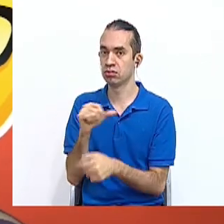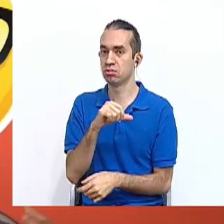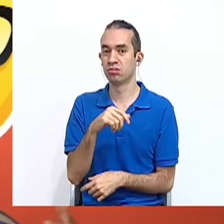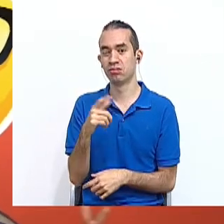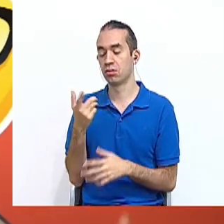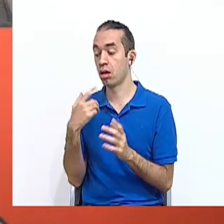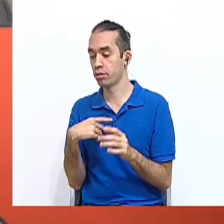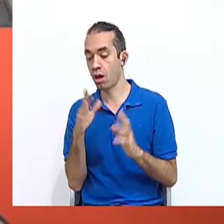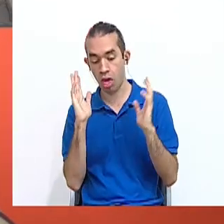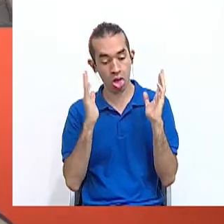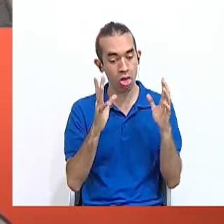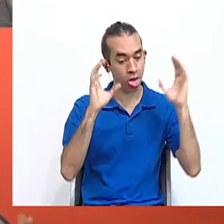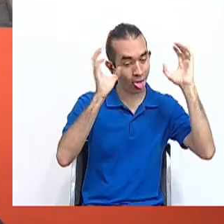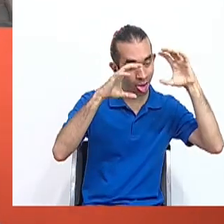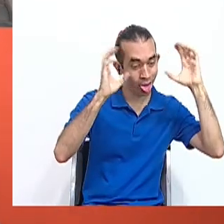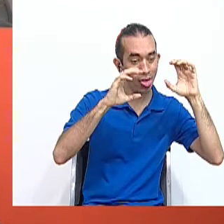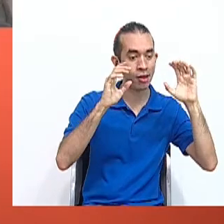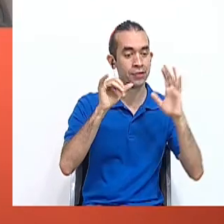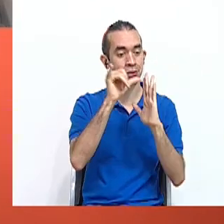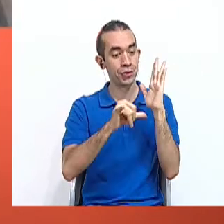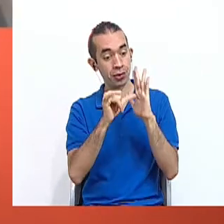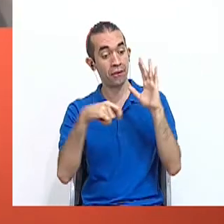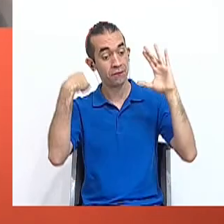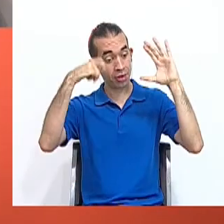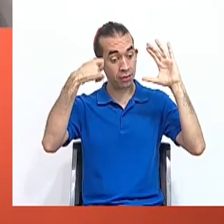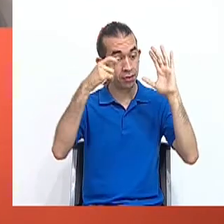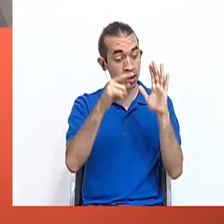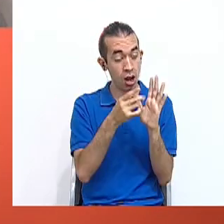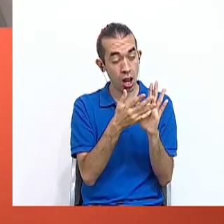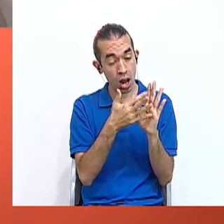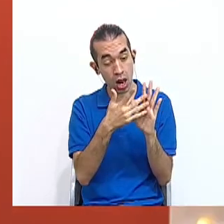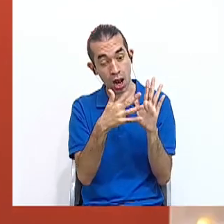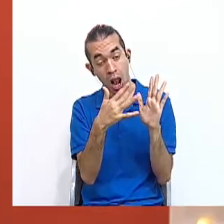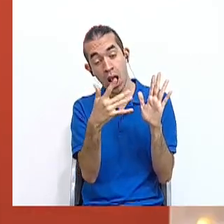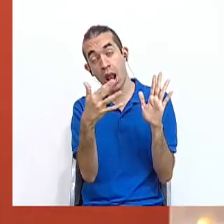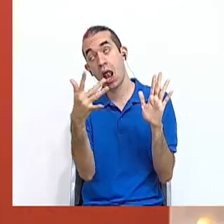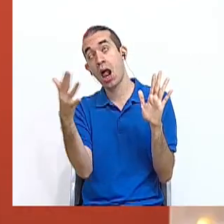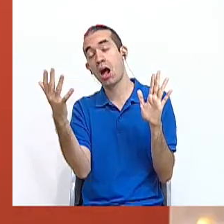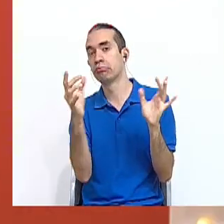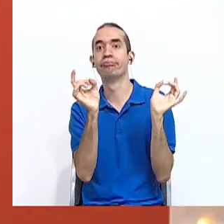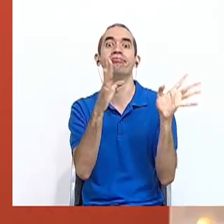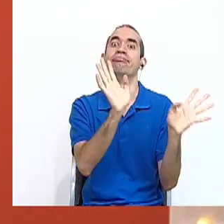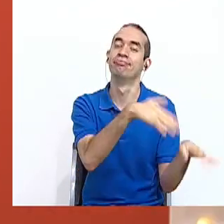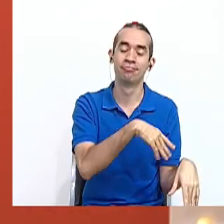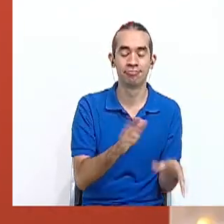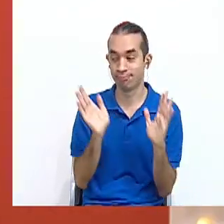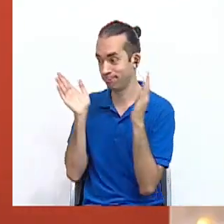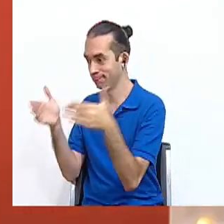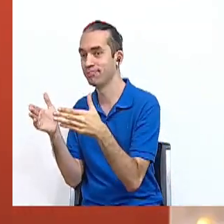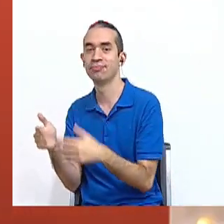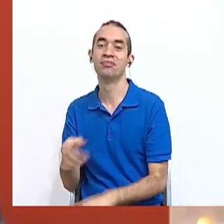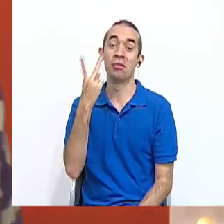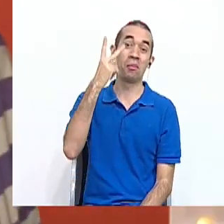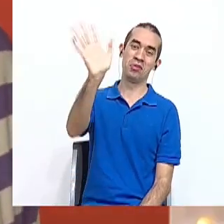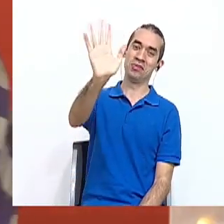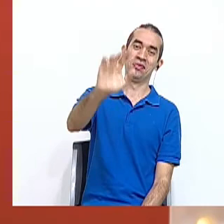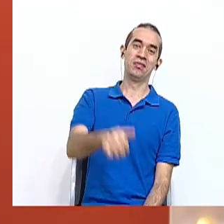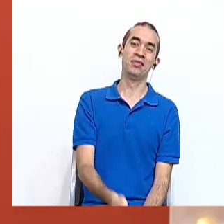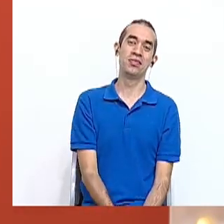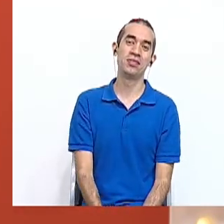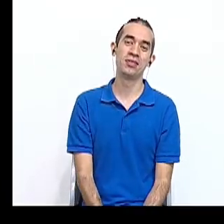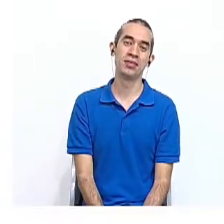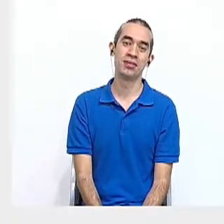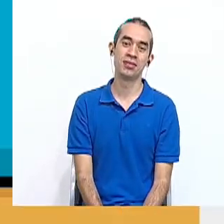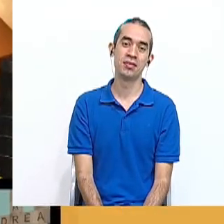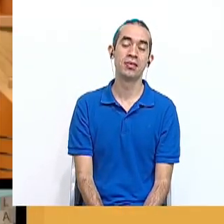como googlear cosas y ver videos en YouTube y otro video y otro video, otro video. Fatal. Pero bueno, nos vemos.